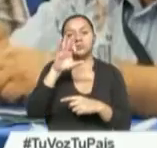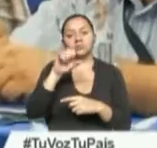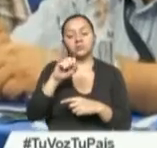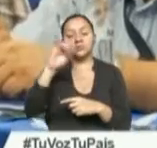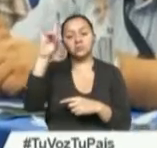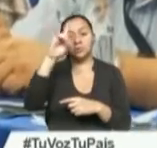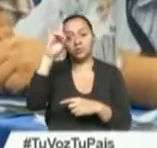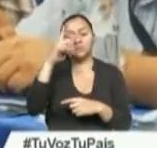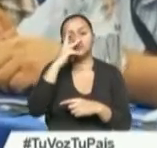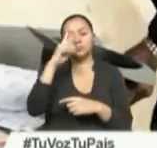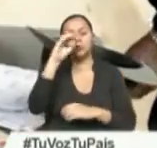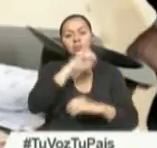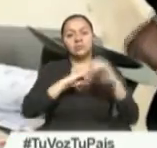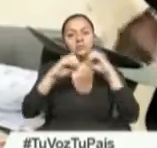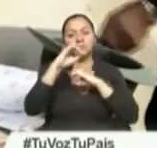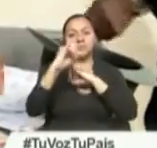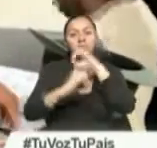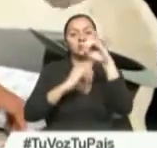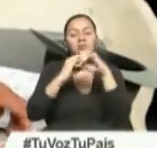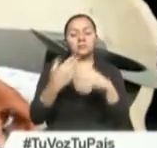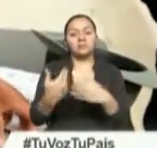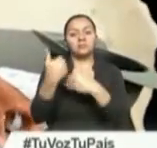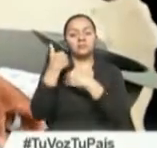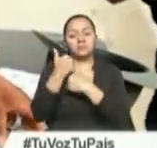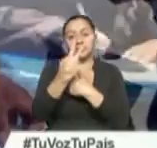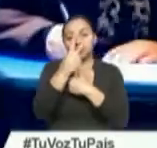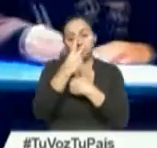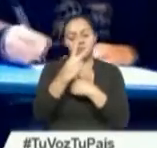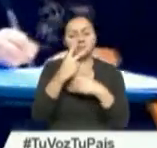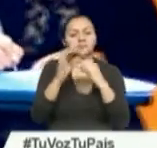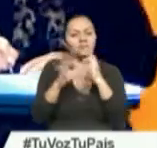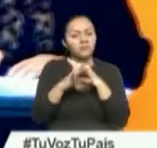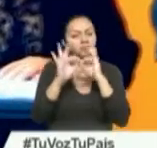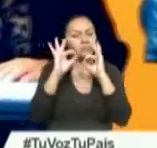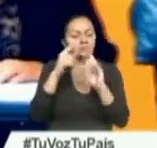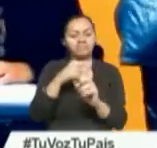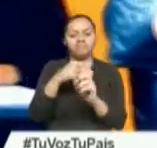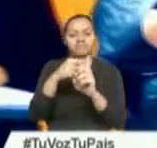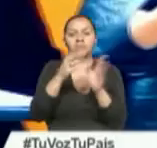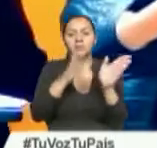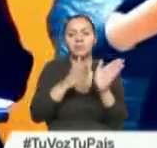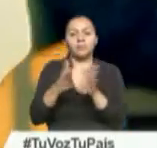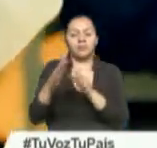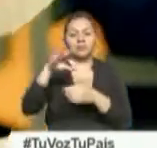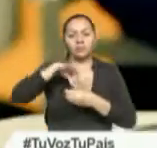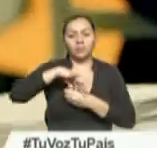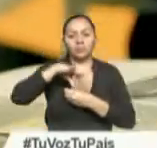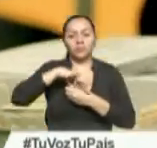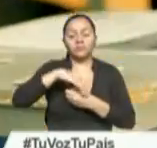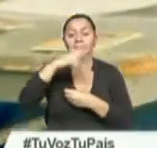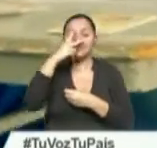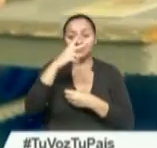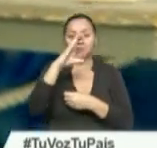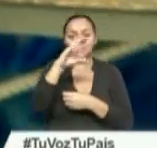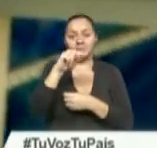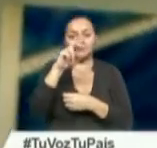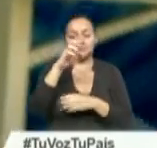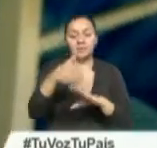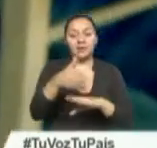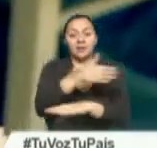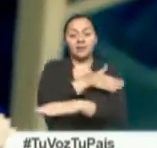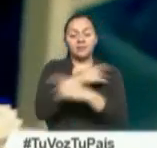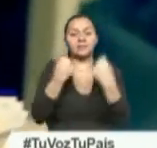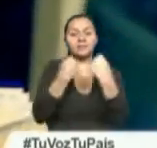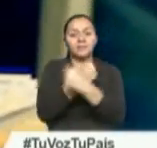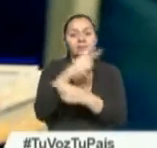Bolivia son los observadores internacionales que verifican el correcto funcionamiento del sistema de escrutinio. De acuerdo al CNE, desde marzo de